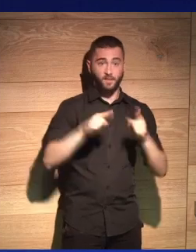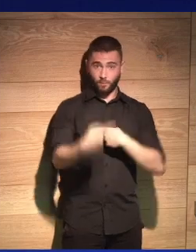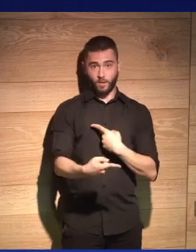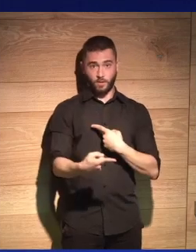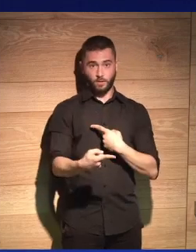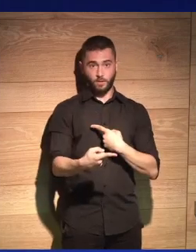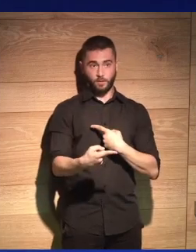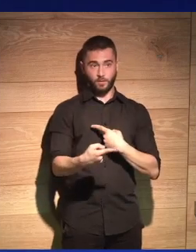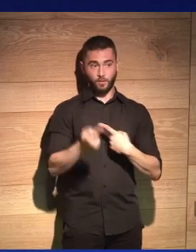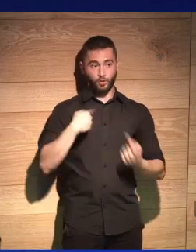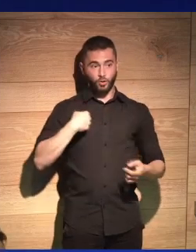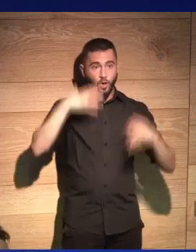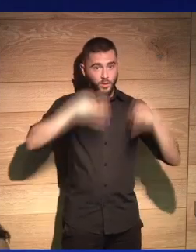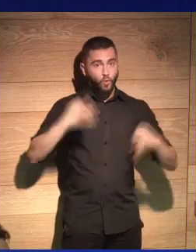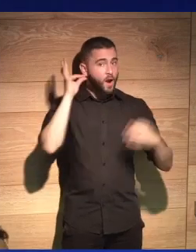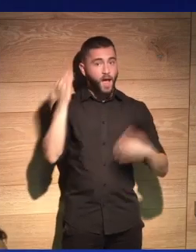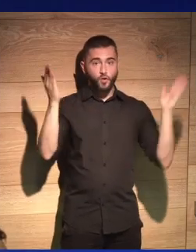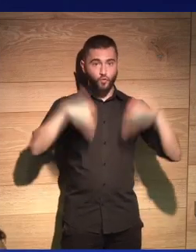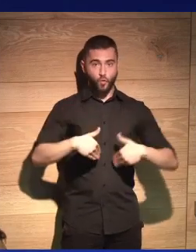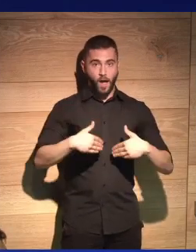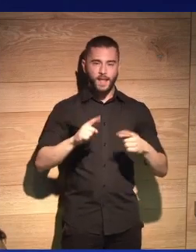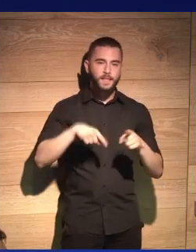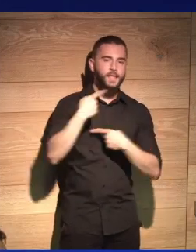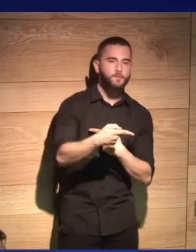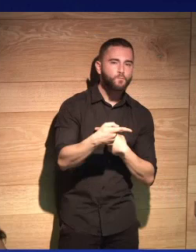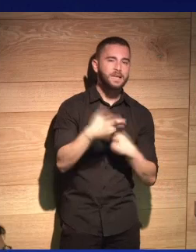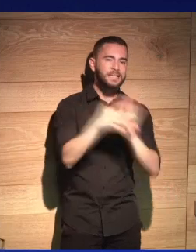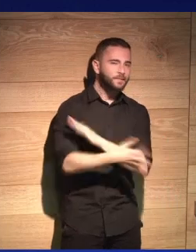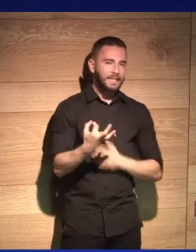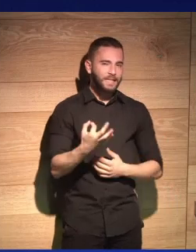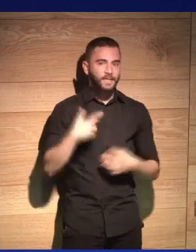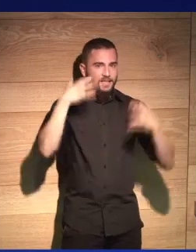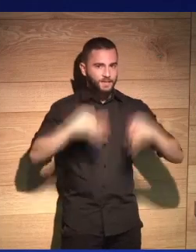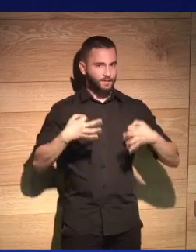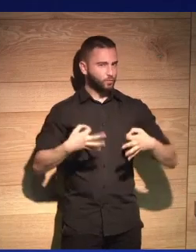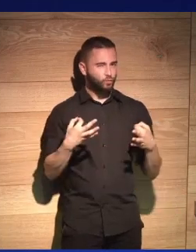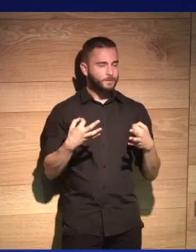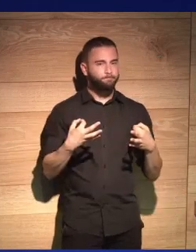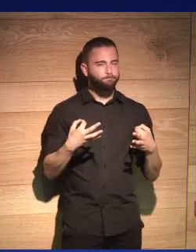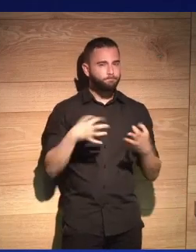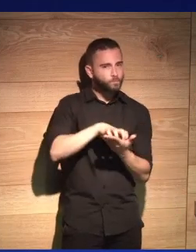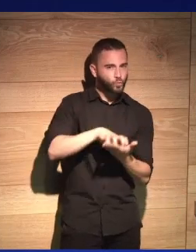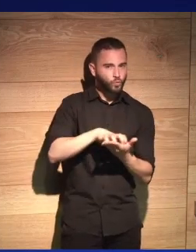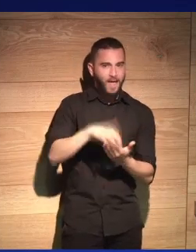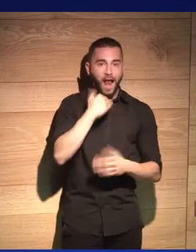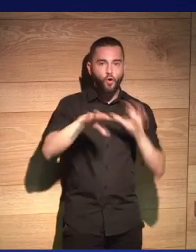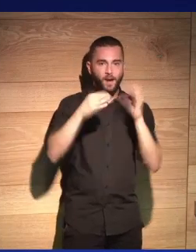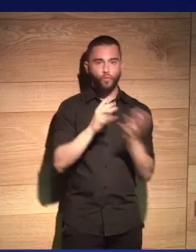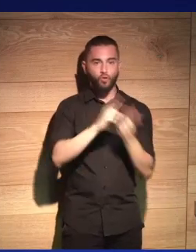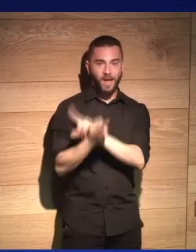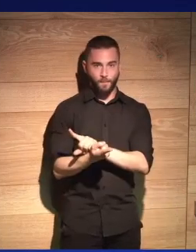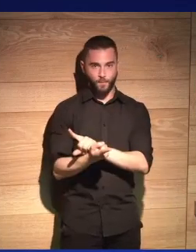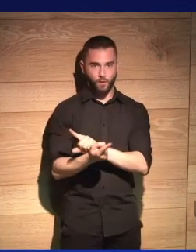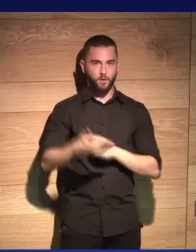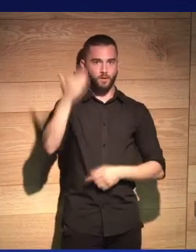Ya no estoy segura, sin embargo, de lo que ese después significa. Algo cambió en el mundo. Hace no